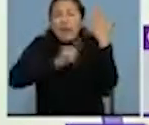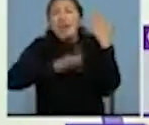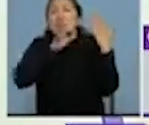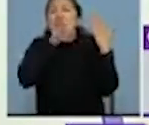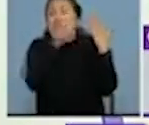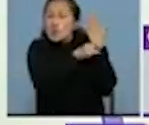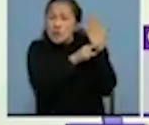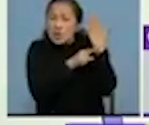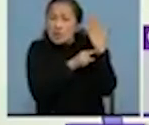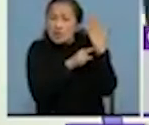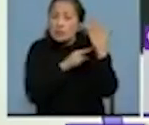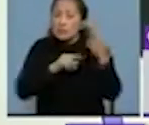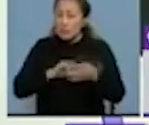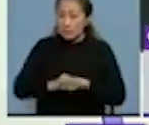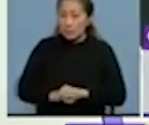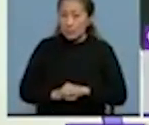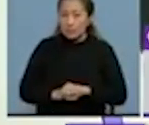en Bronitsi?